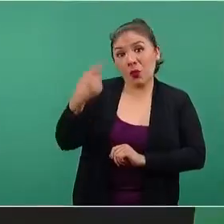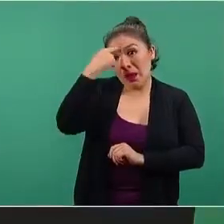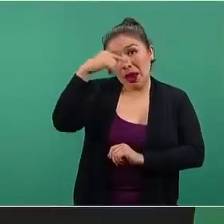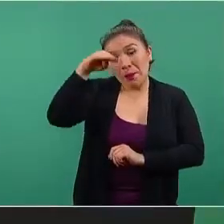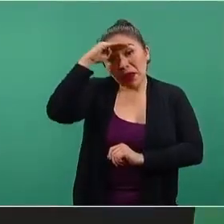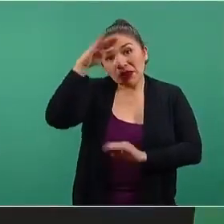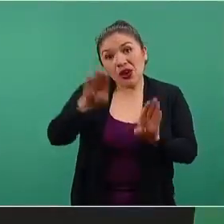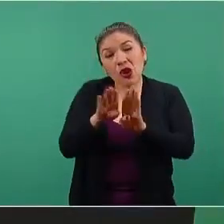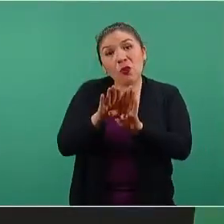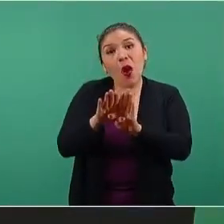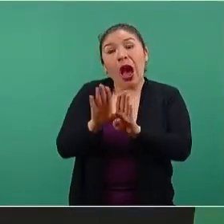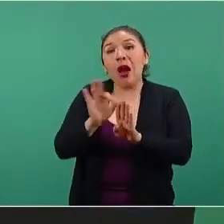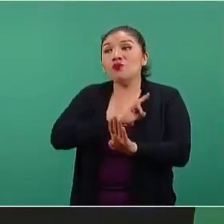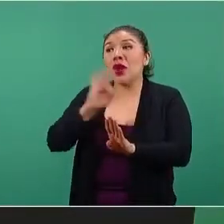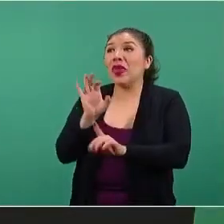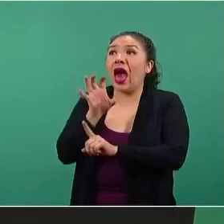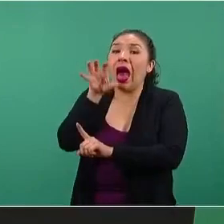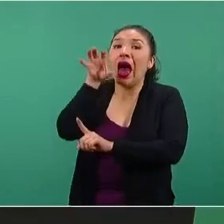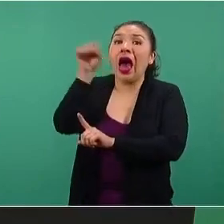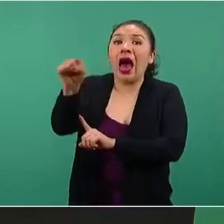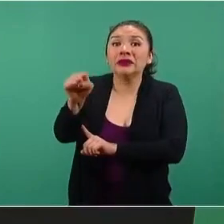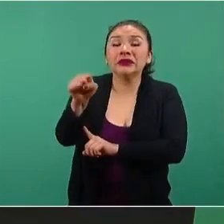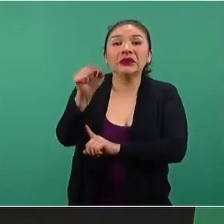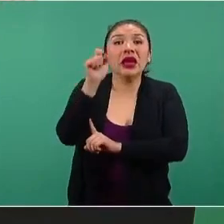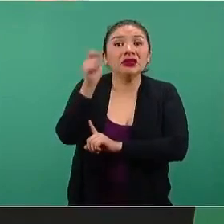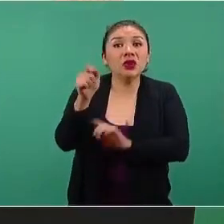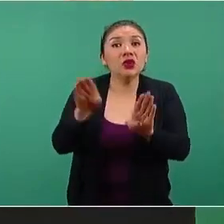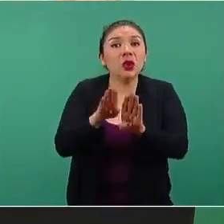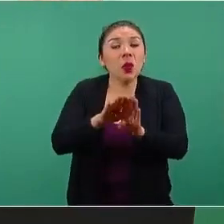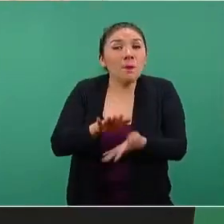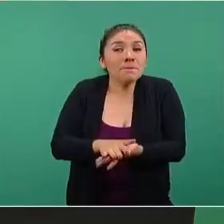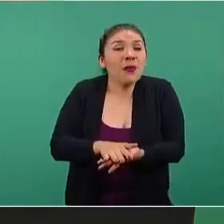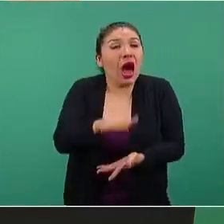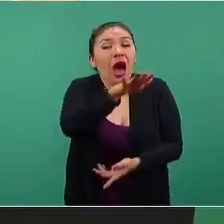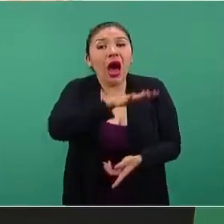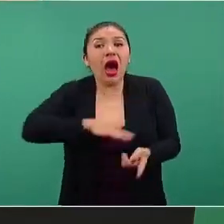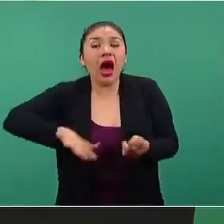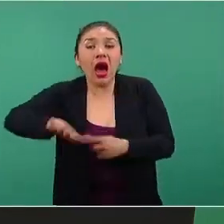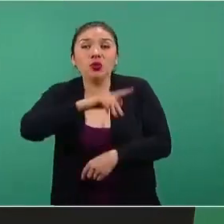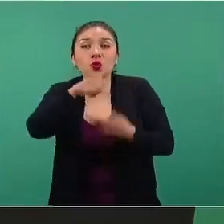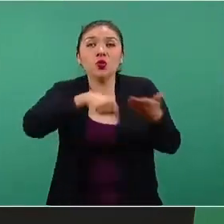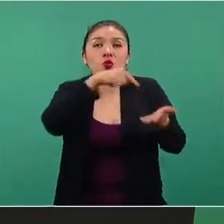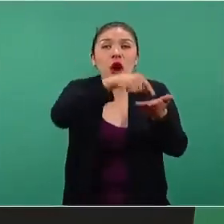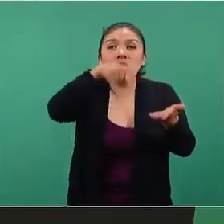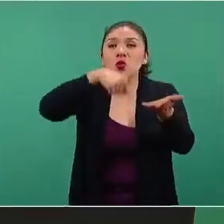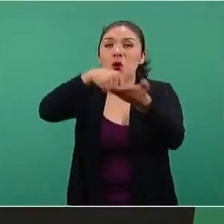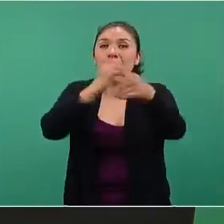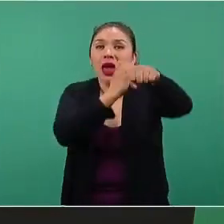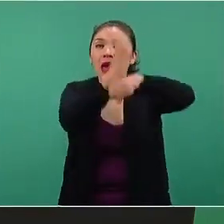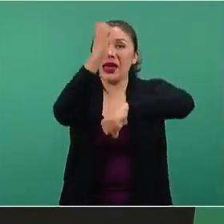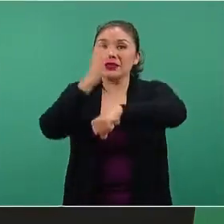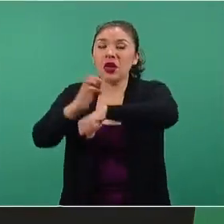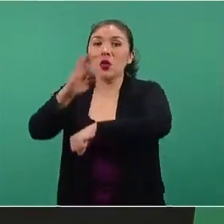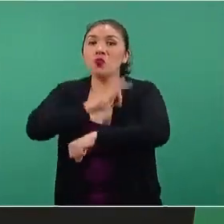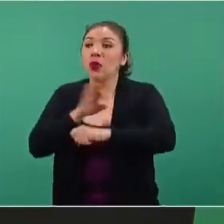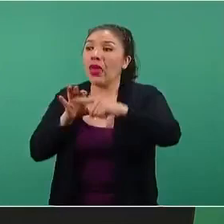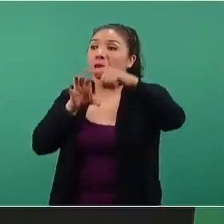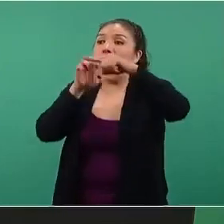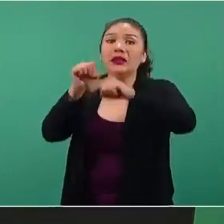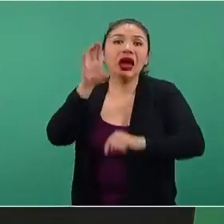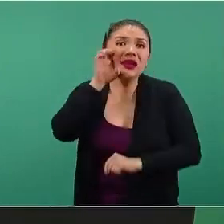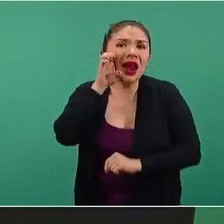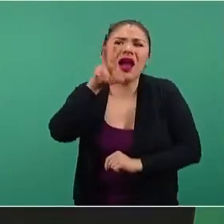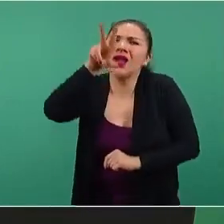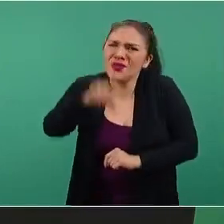nos alcanzara a llegar en la mayoría de los estados al nivel naranja,